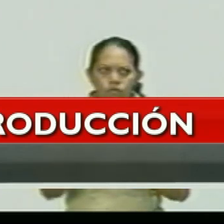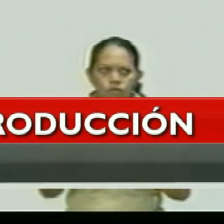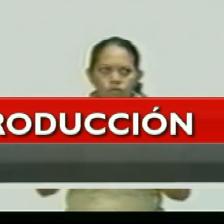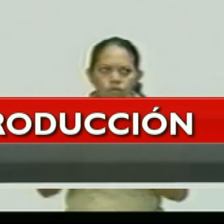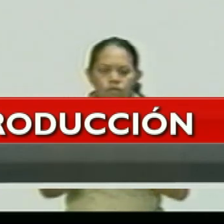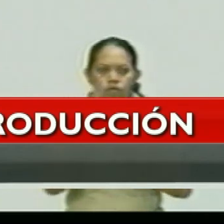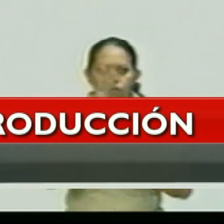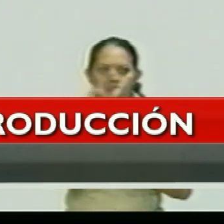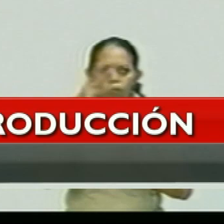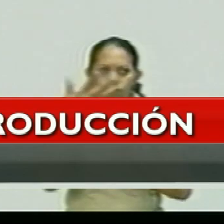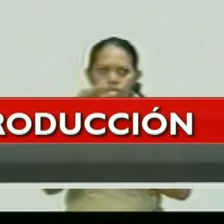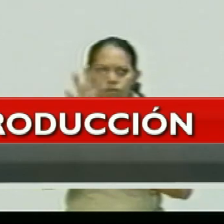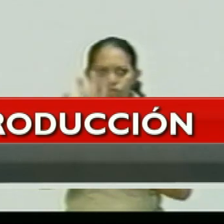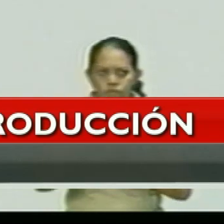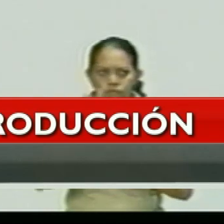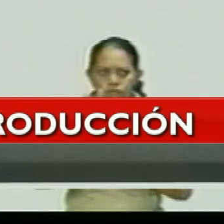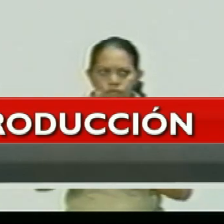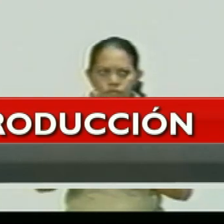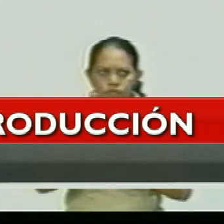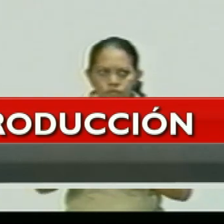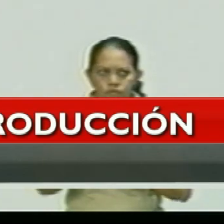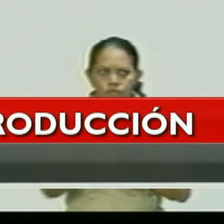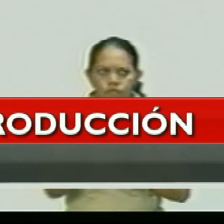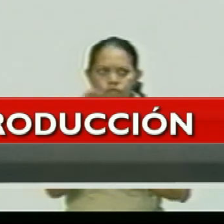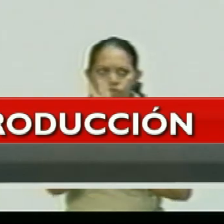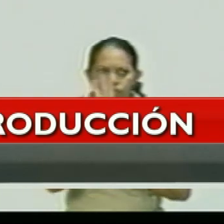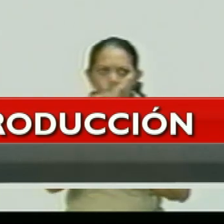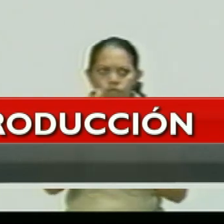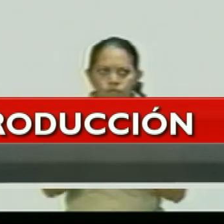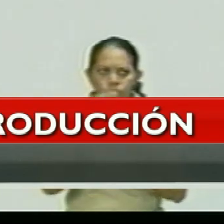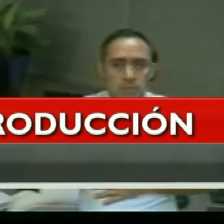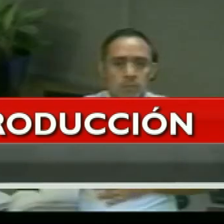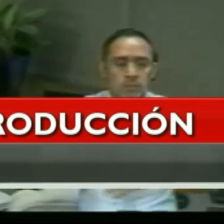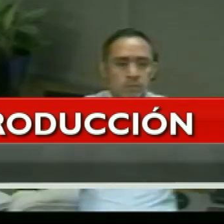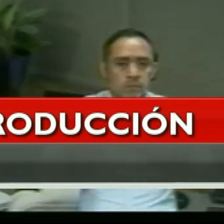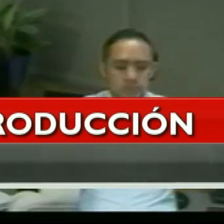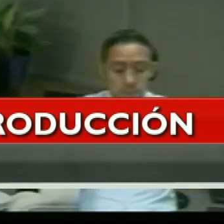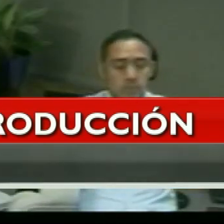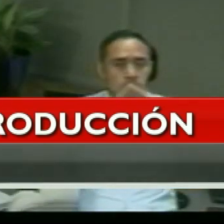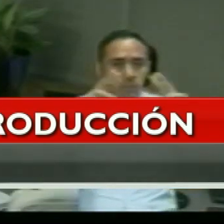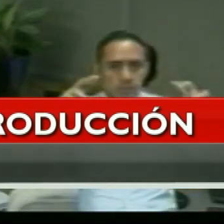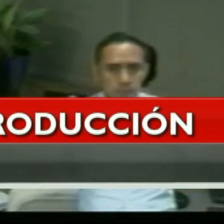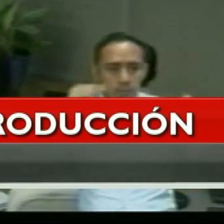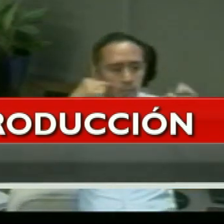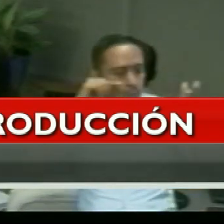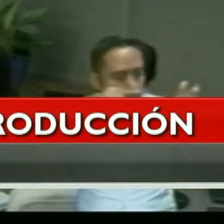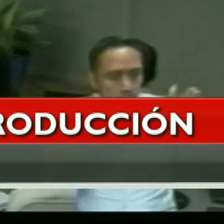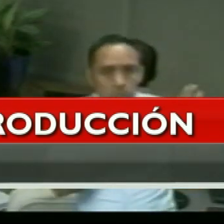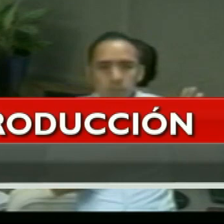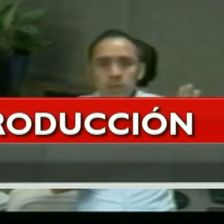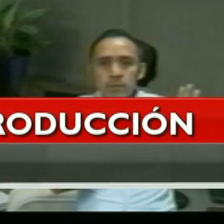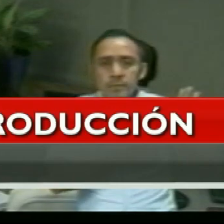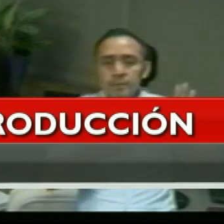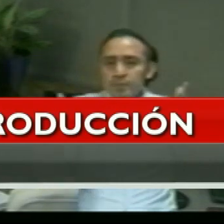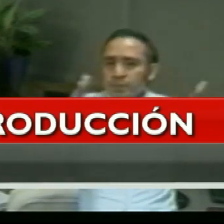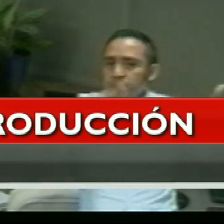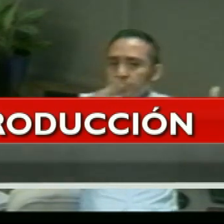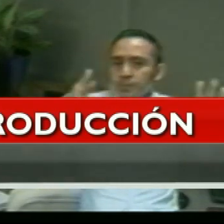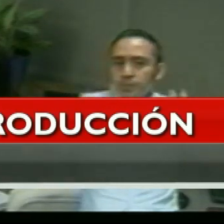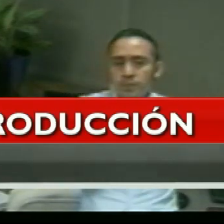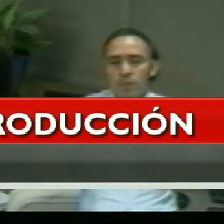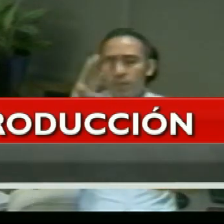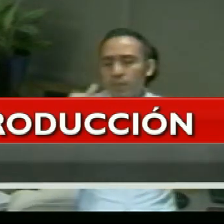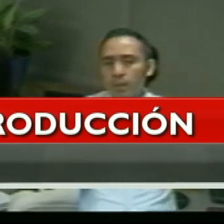pesquero 284. Sector forestal 5.4. La focalización de la inversión